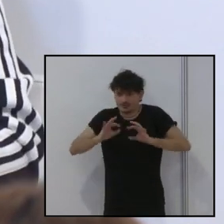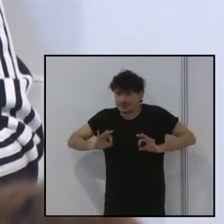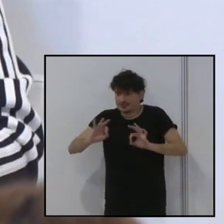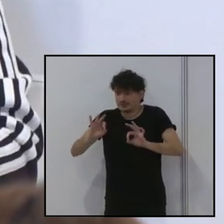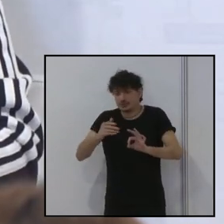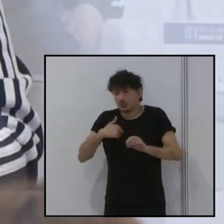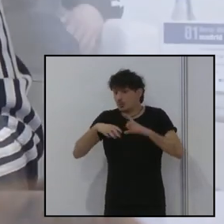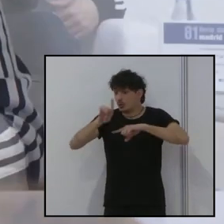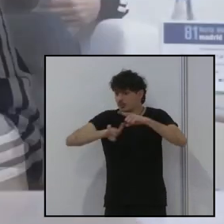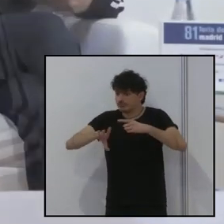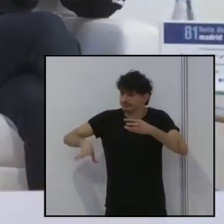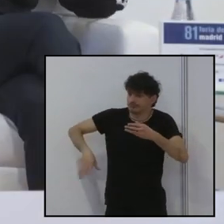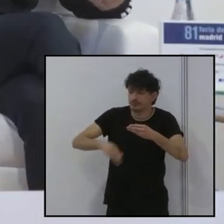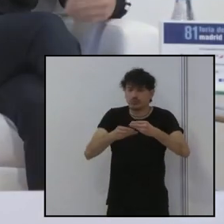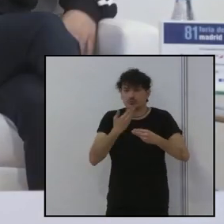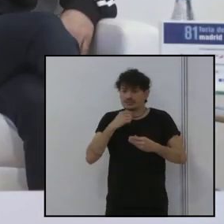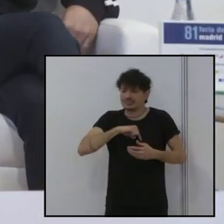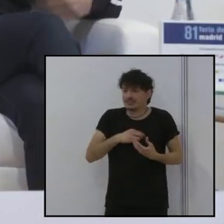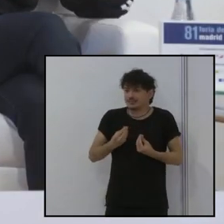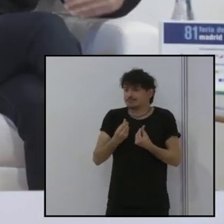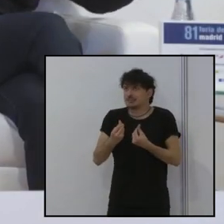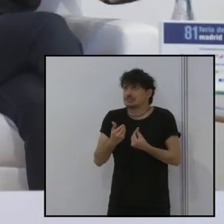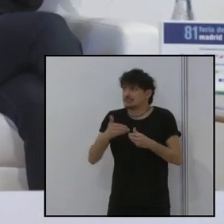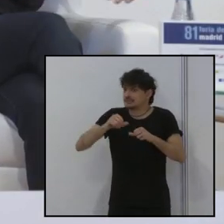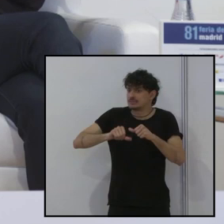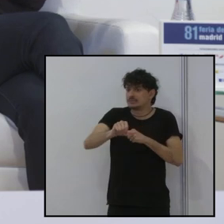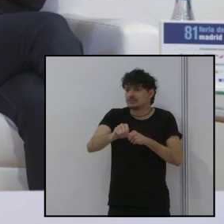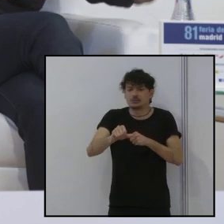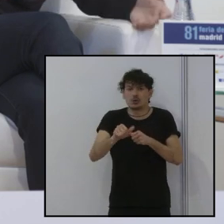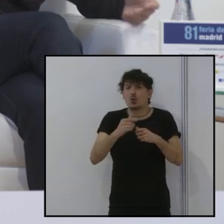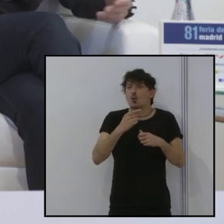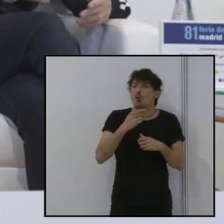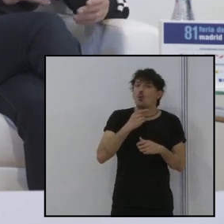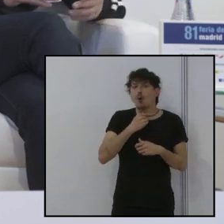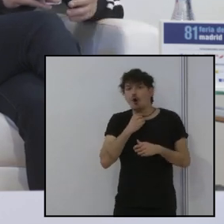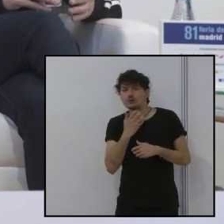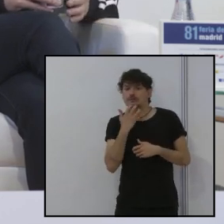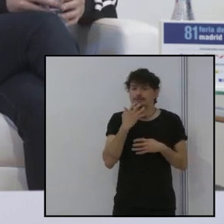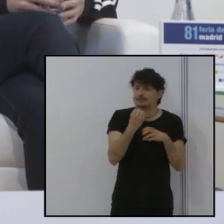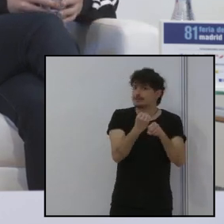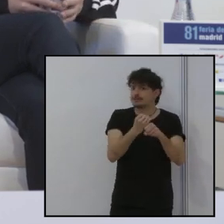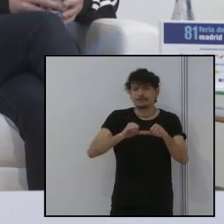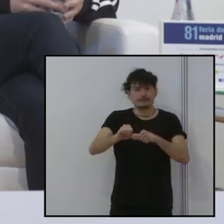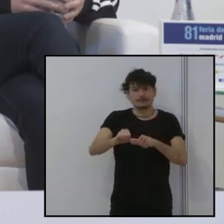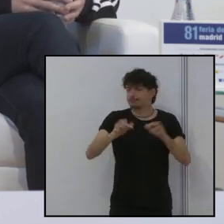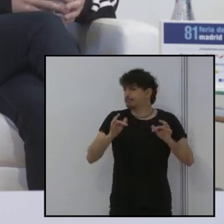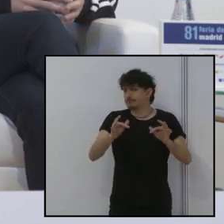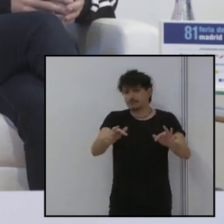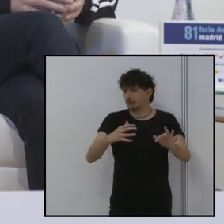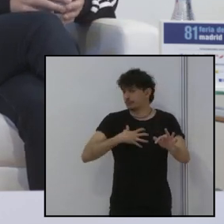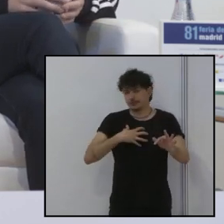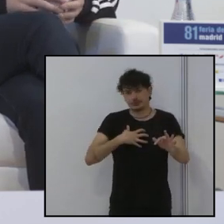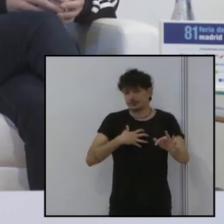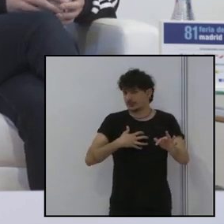problema porque la sensación era de, pues no voy a poder volver a dedicarme nunca a lo que además me dedicaba. Entonces, en algunos casos, el ser popular es